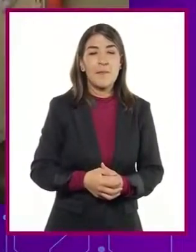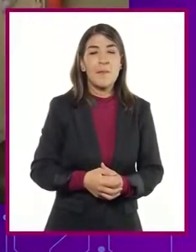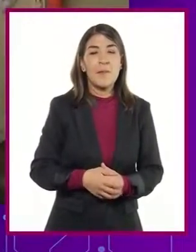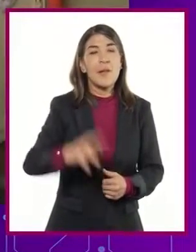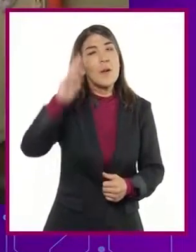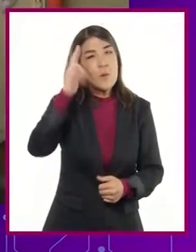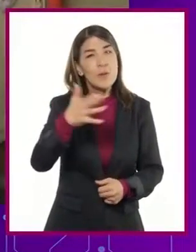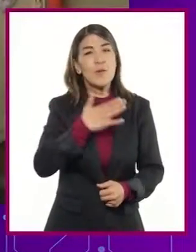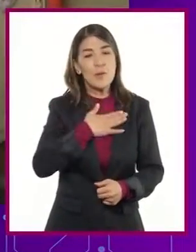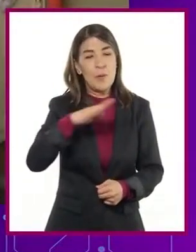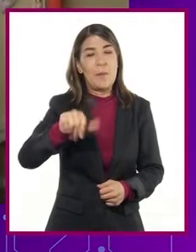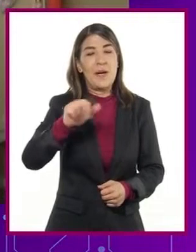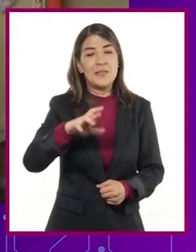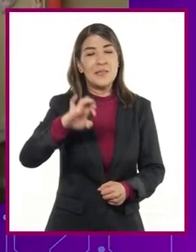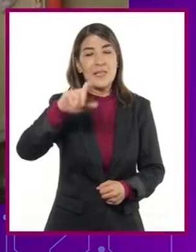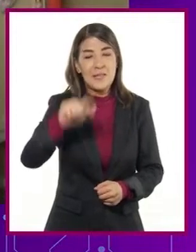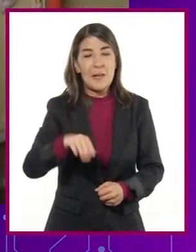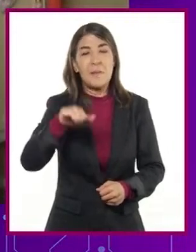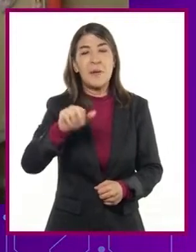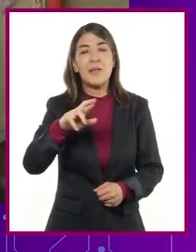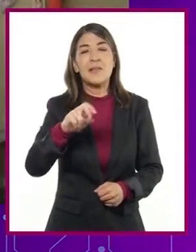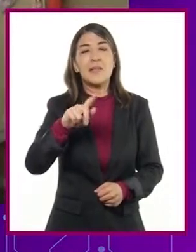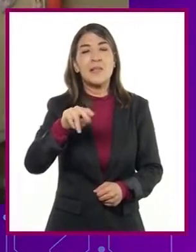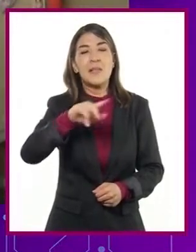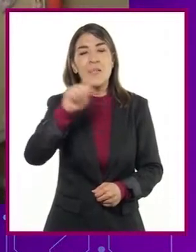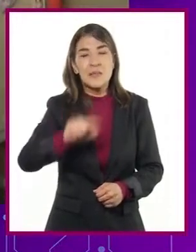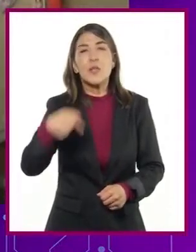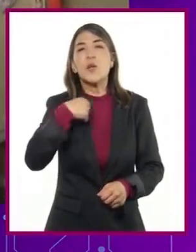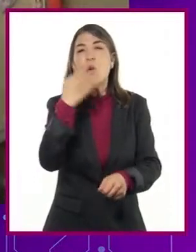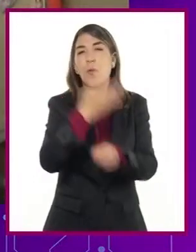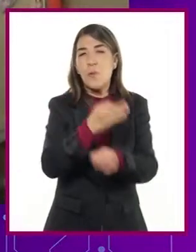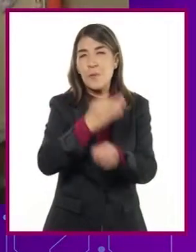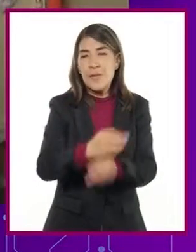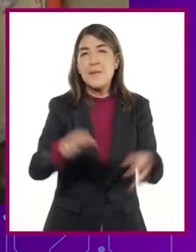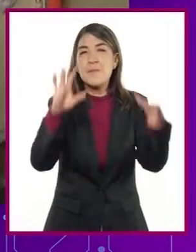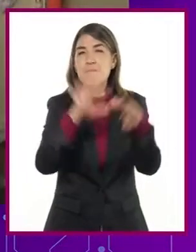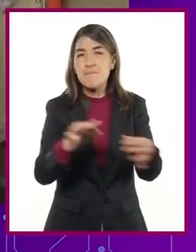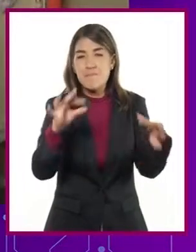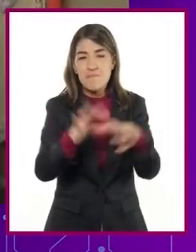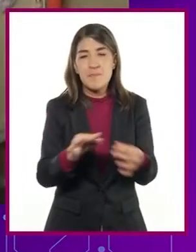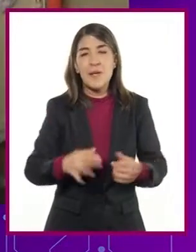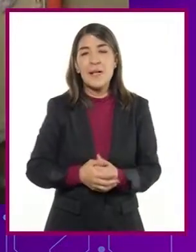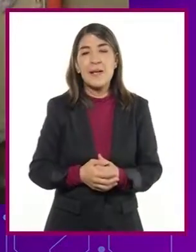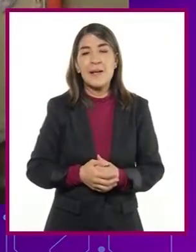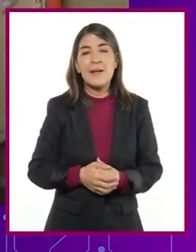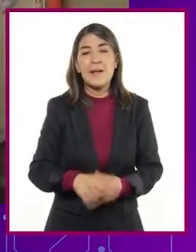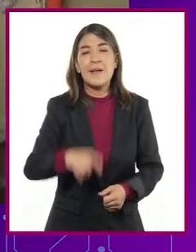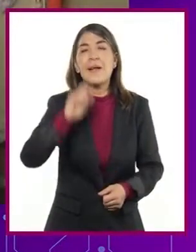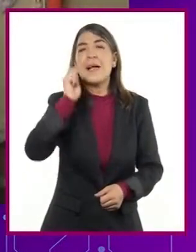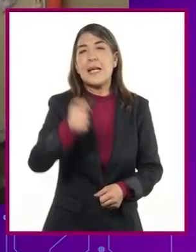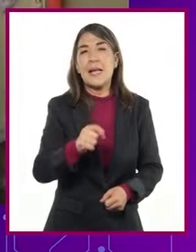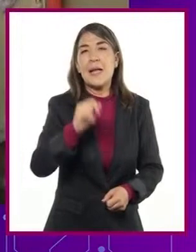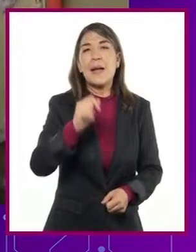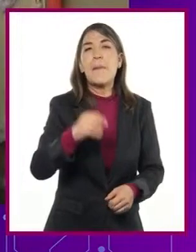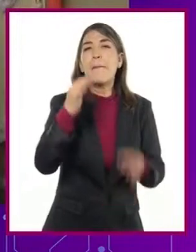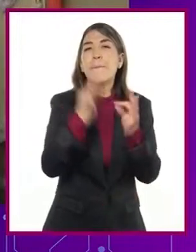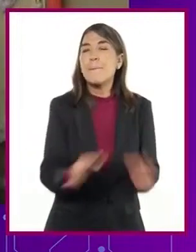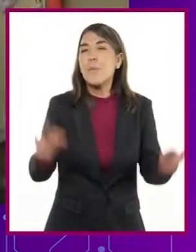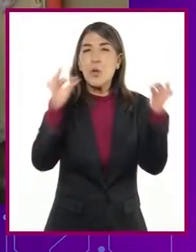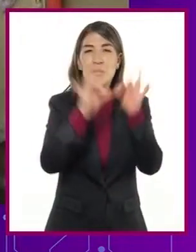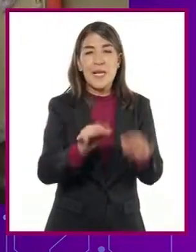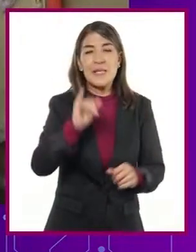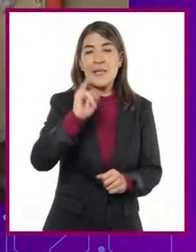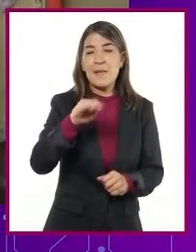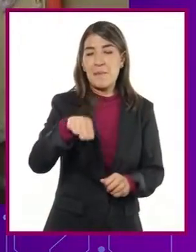Hola, soy Marcela Martínez Roaro y voy a tratar de explicarles el principio de imparcialidad.